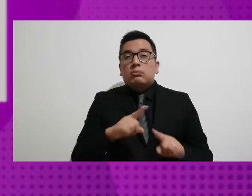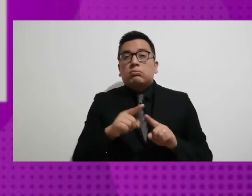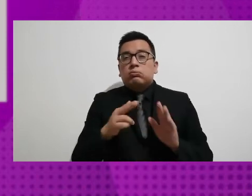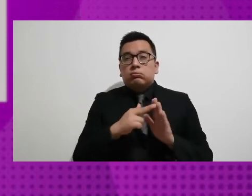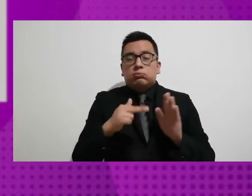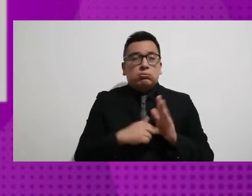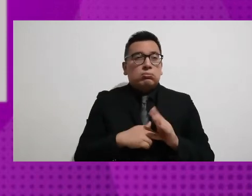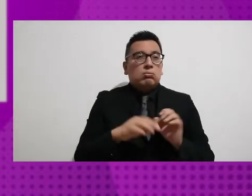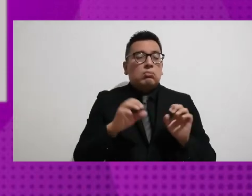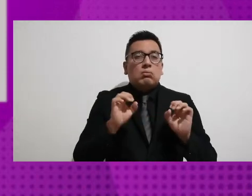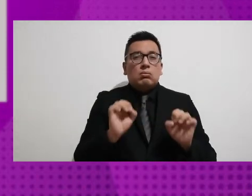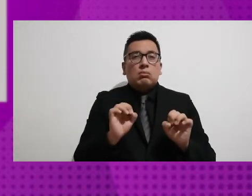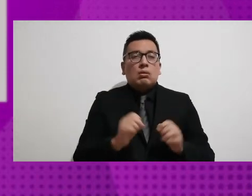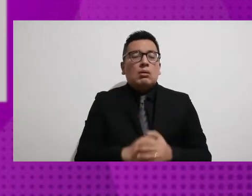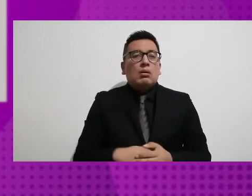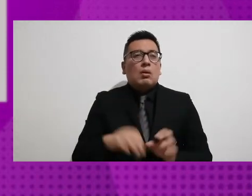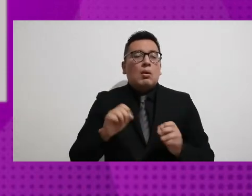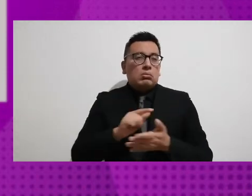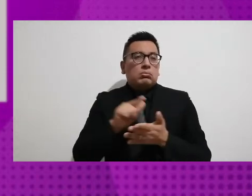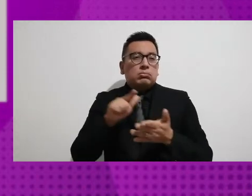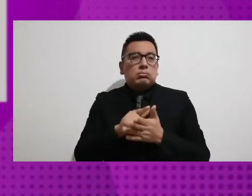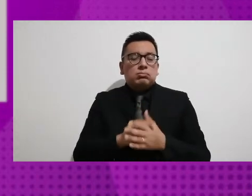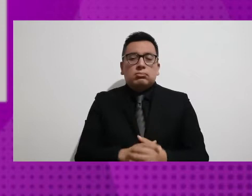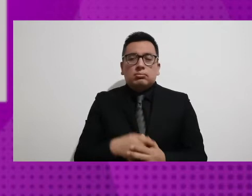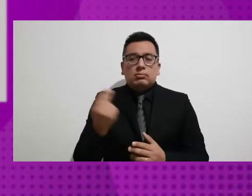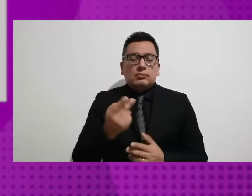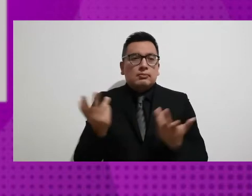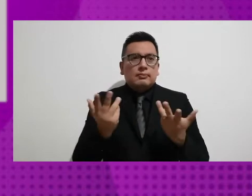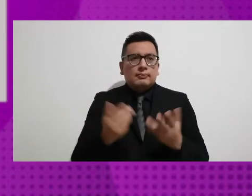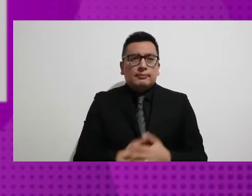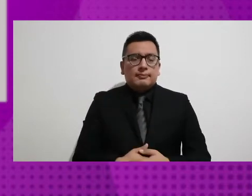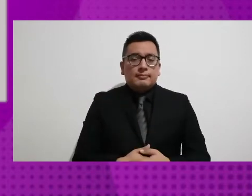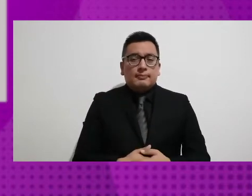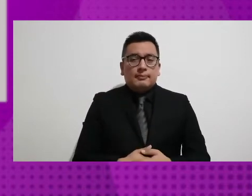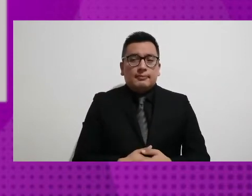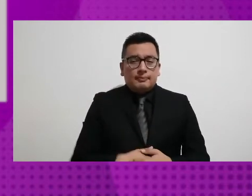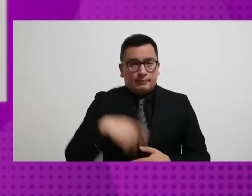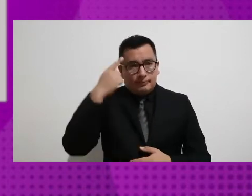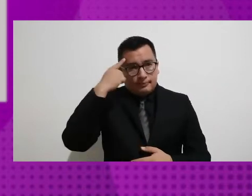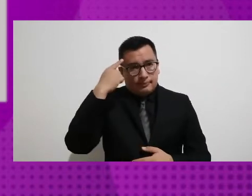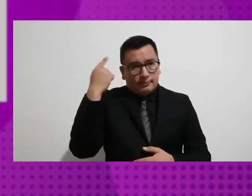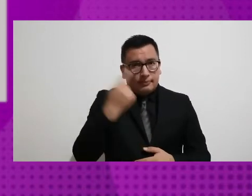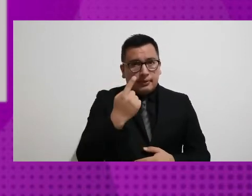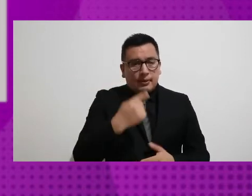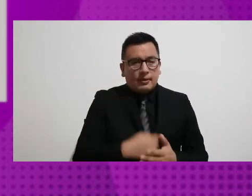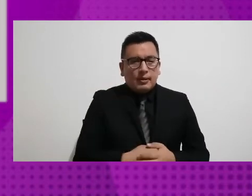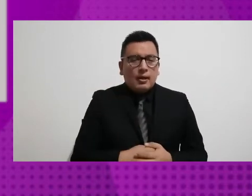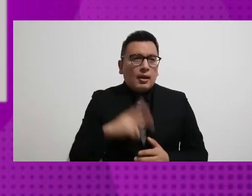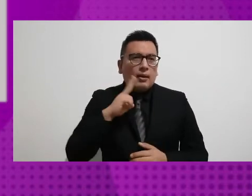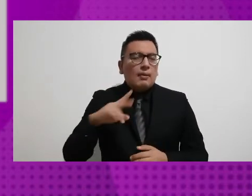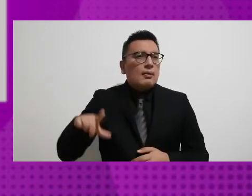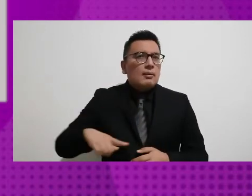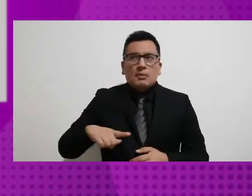establece lineamientos o políticas públicas específicas que deben desarrollar aquellas para acceder a